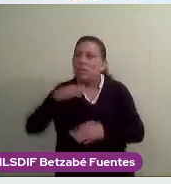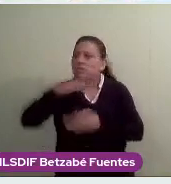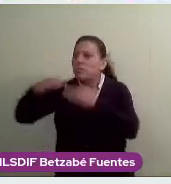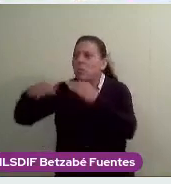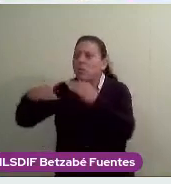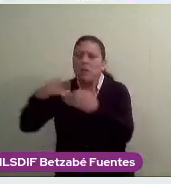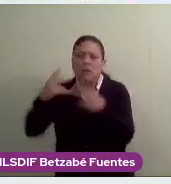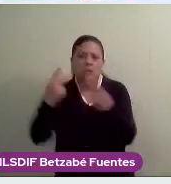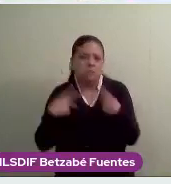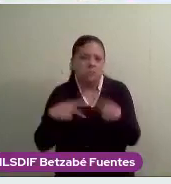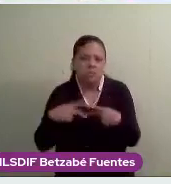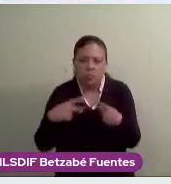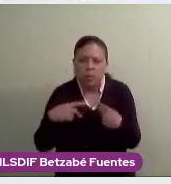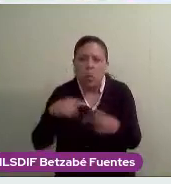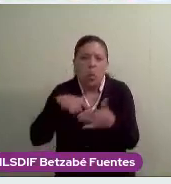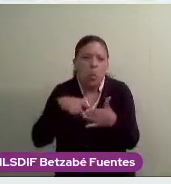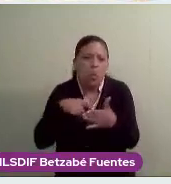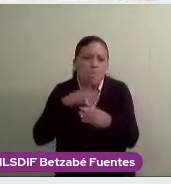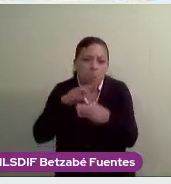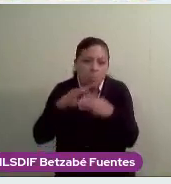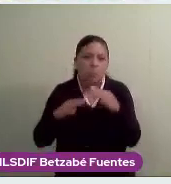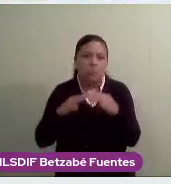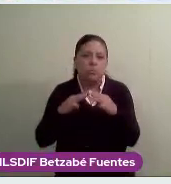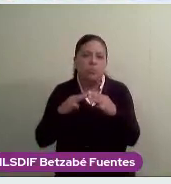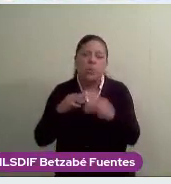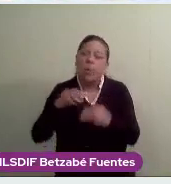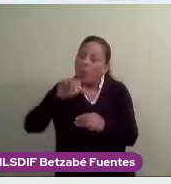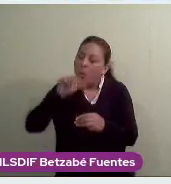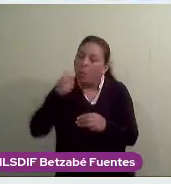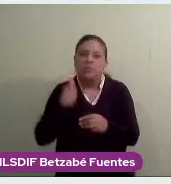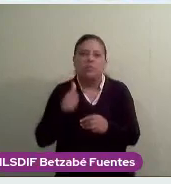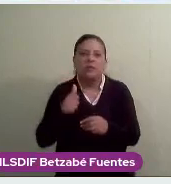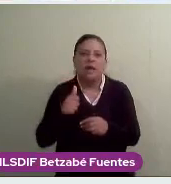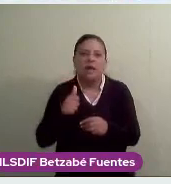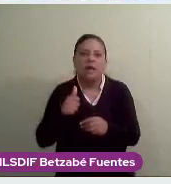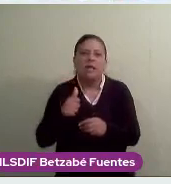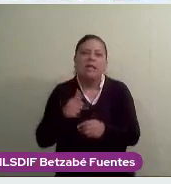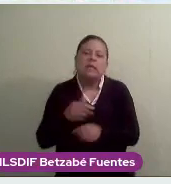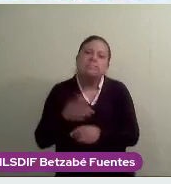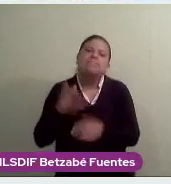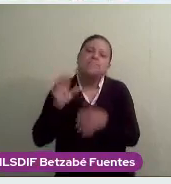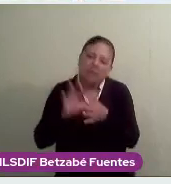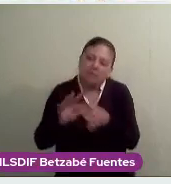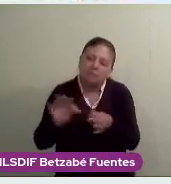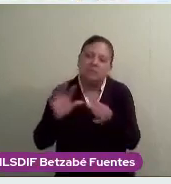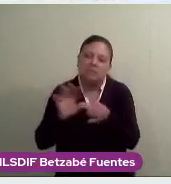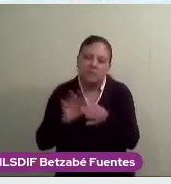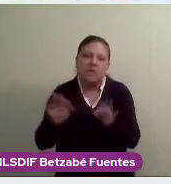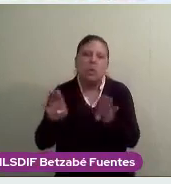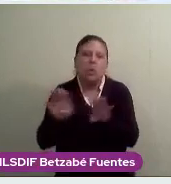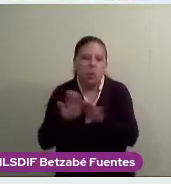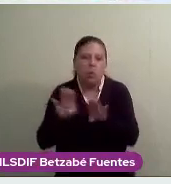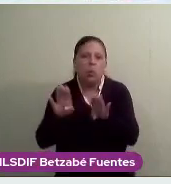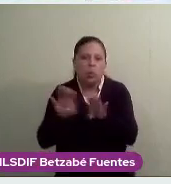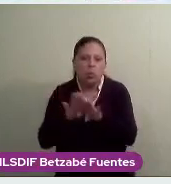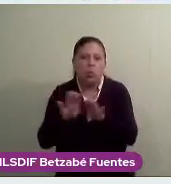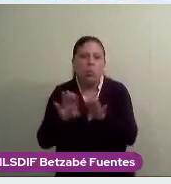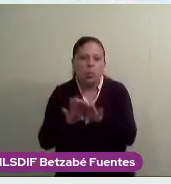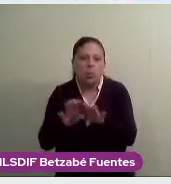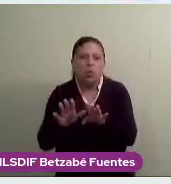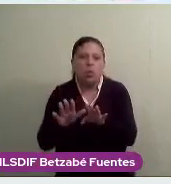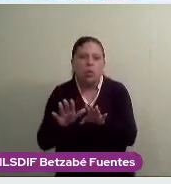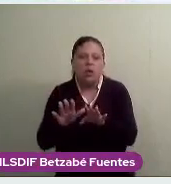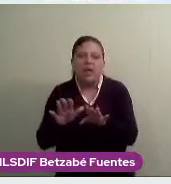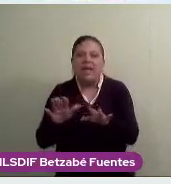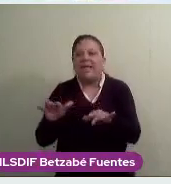supuesto, recomendar estrategias de vida, ¿no? Ahí sí hay que hacerles, pues, ver cómo poder reconocer estas emociones, qué hacer